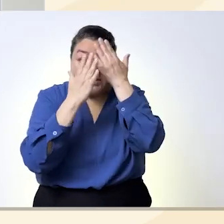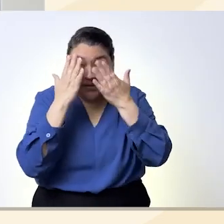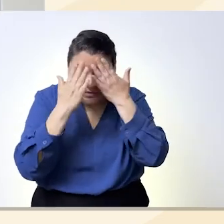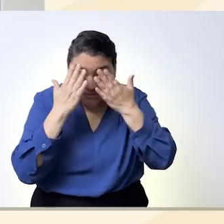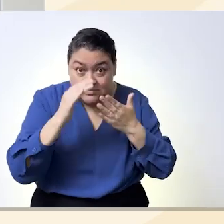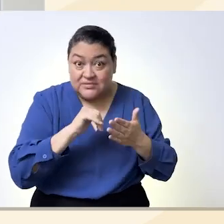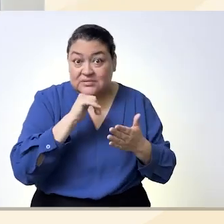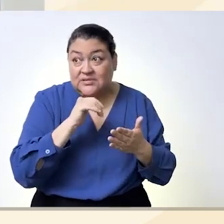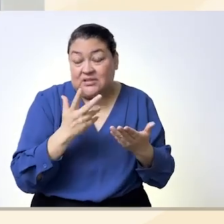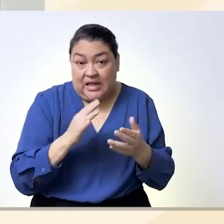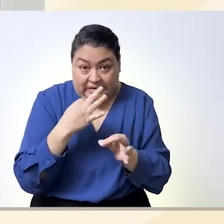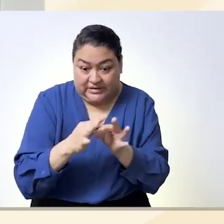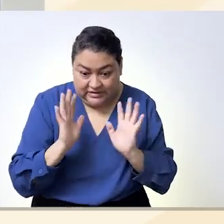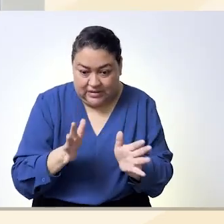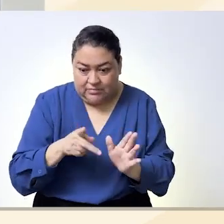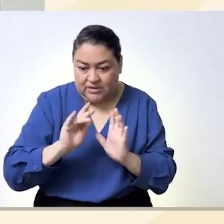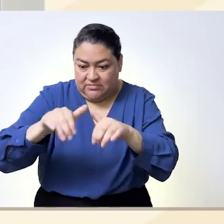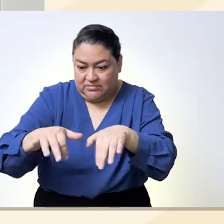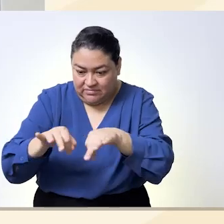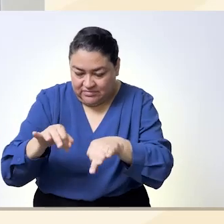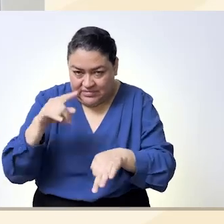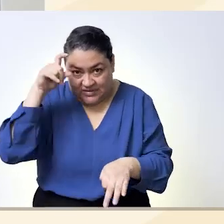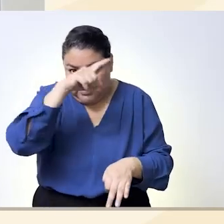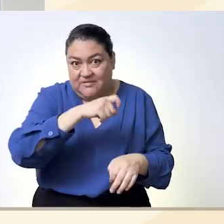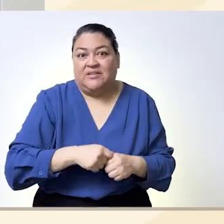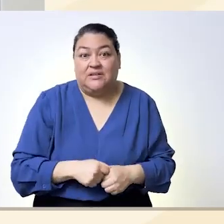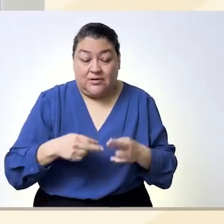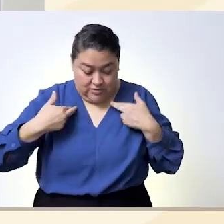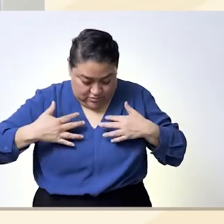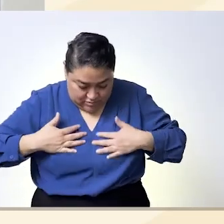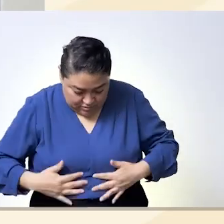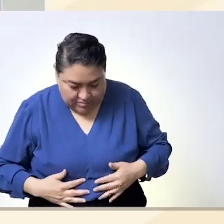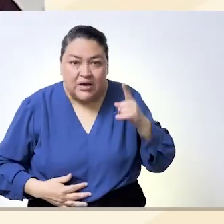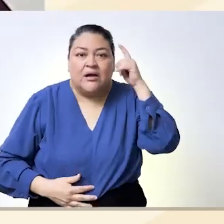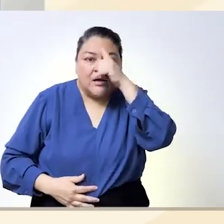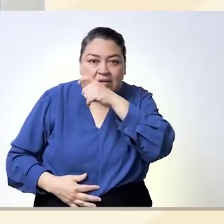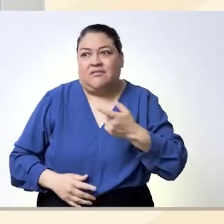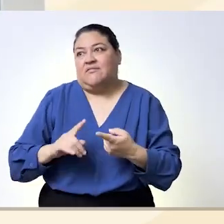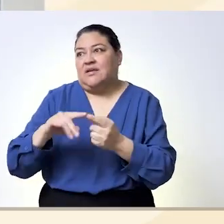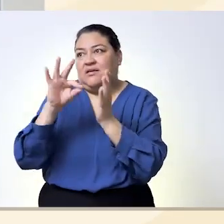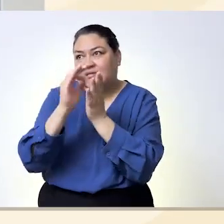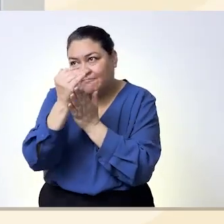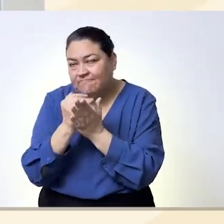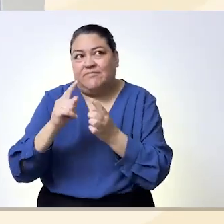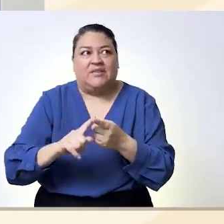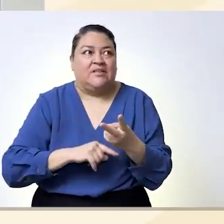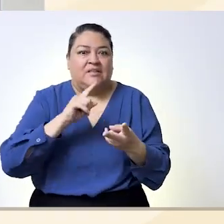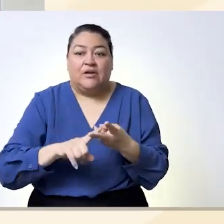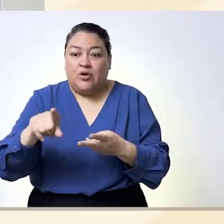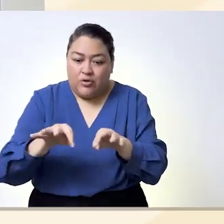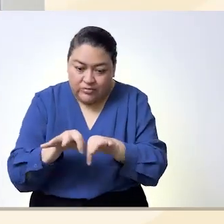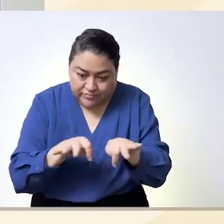difícil. Si no sigues un código de vestimenta, también ahí se pone la clave política. Si trabajas mucho, te sobreexplotan porque